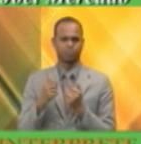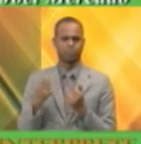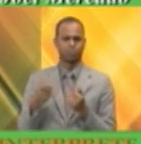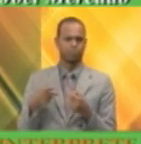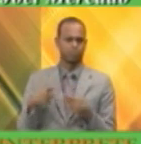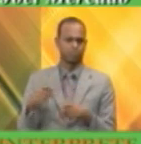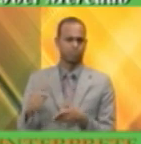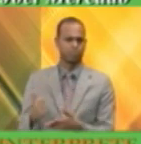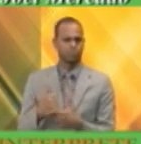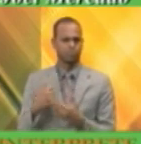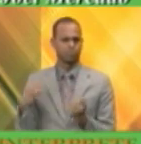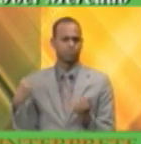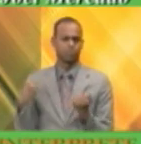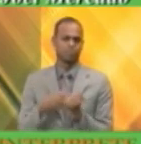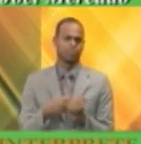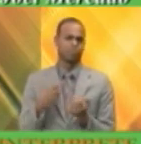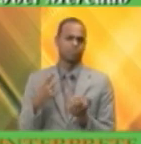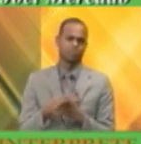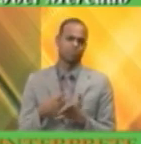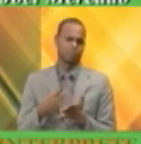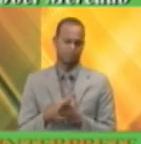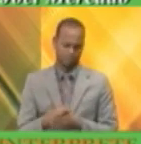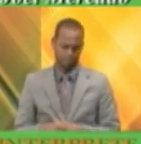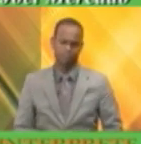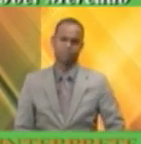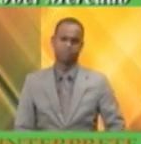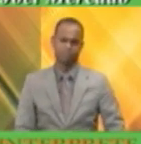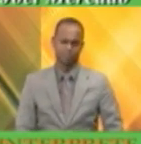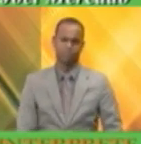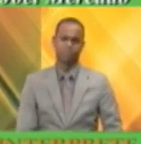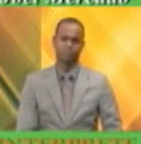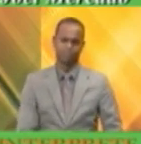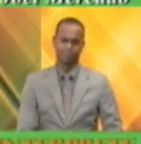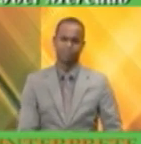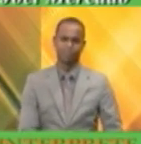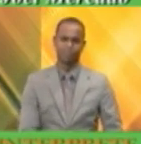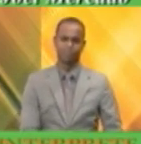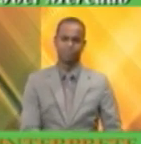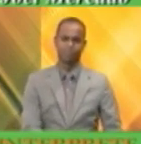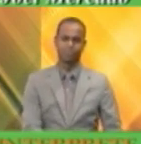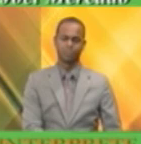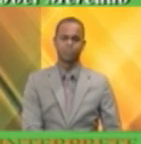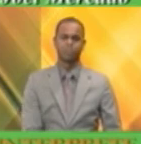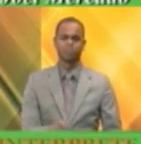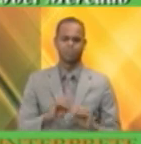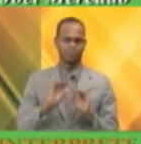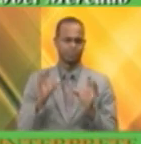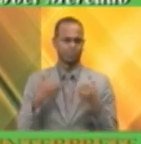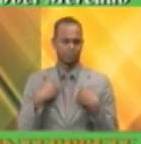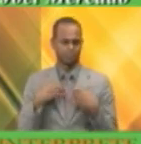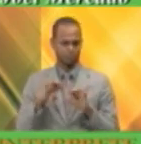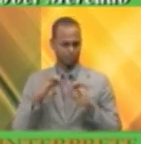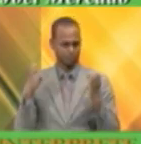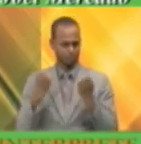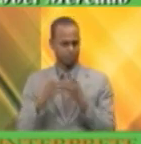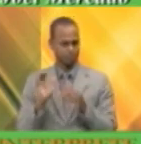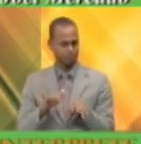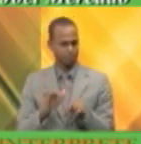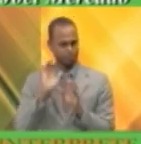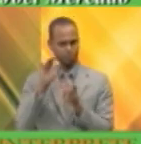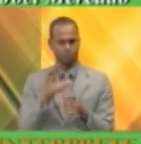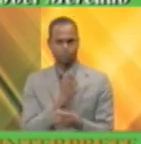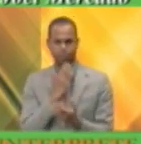inscripción y el presupuesto que enviamos. Evidentemente tenemos buenos equipos de baloncesto